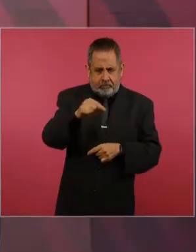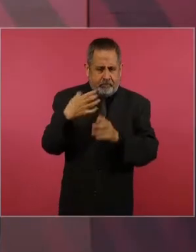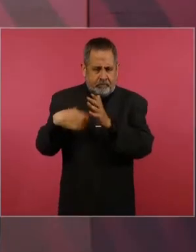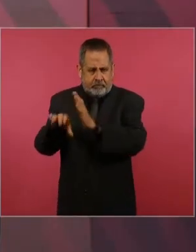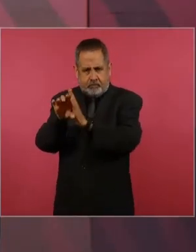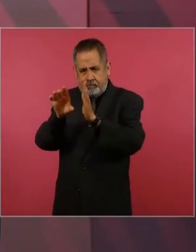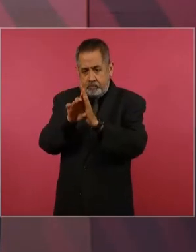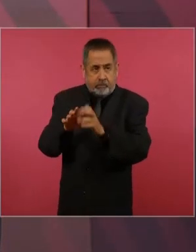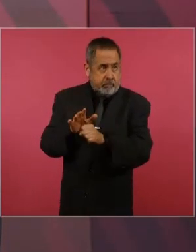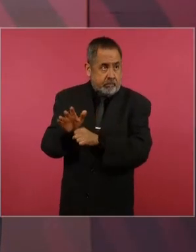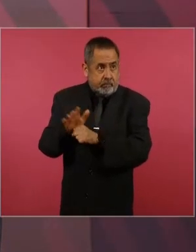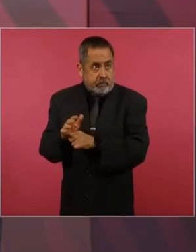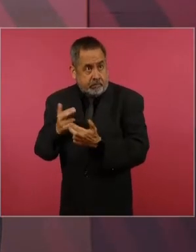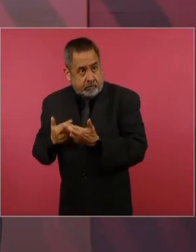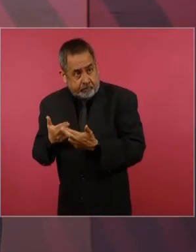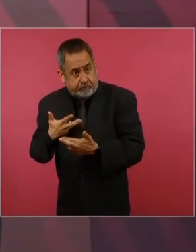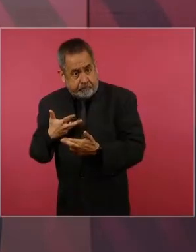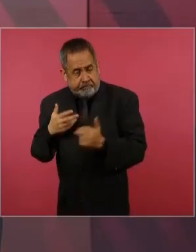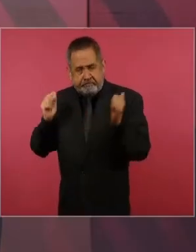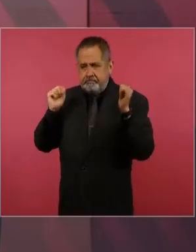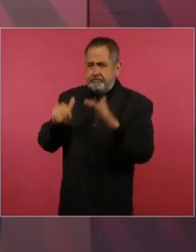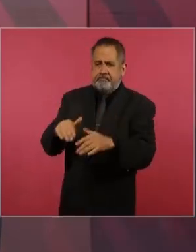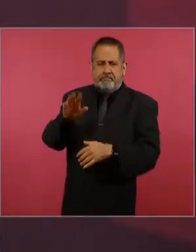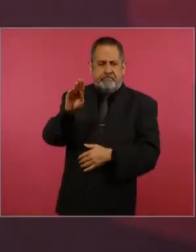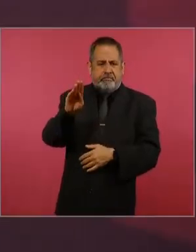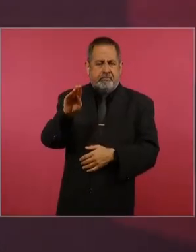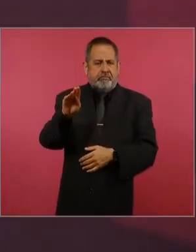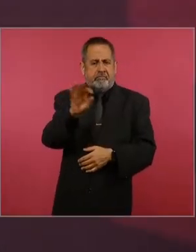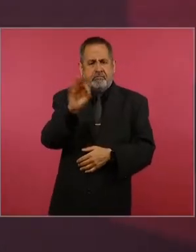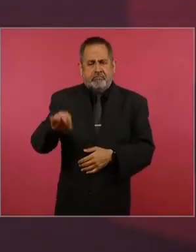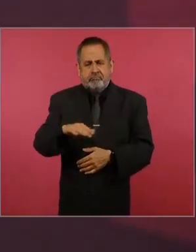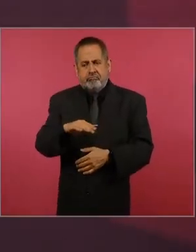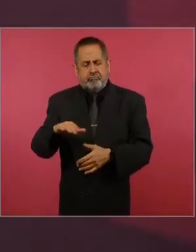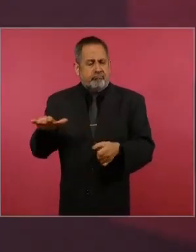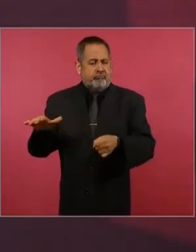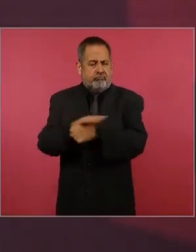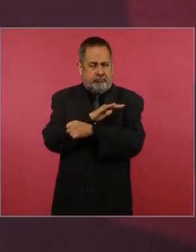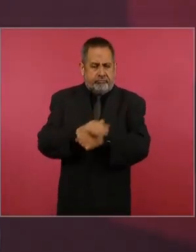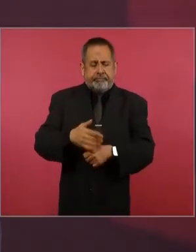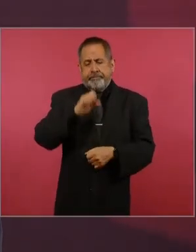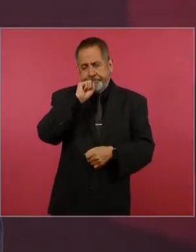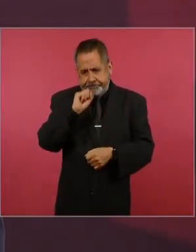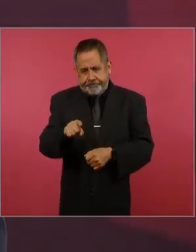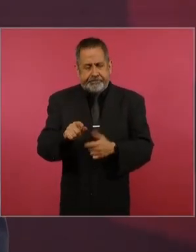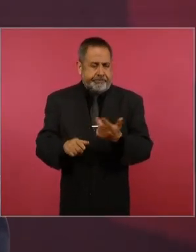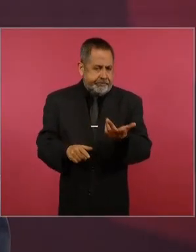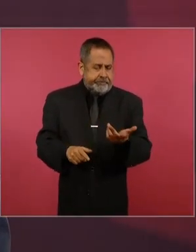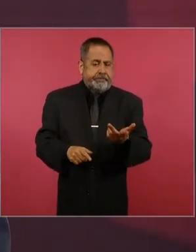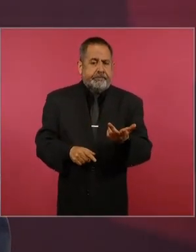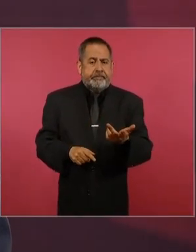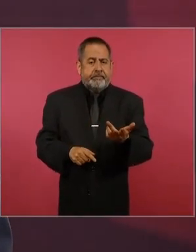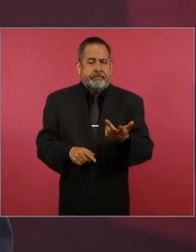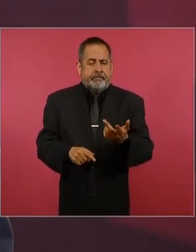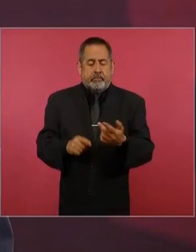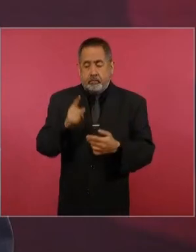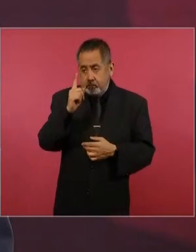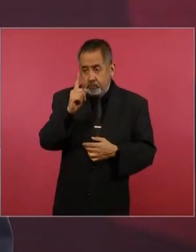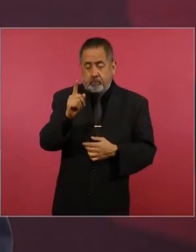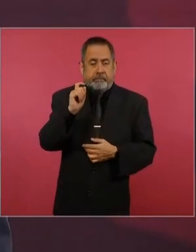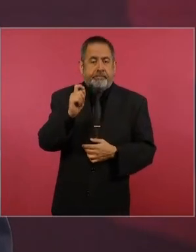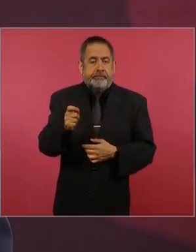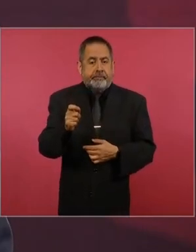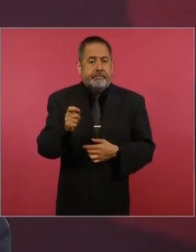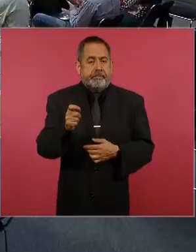cuartos disponibles, estaba lleno. Y también algo que